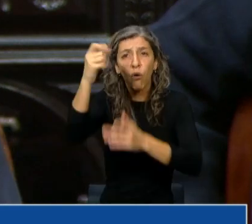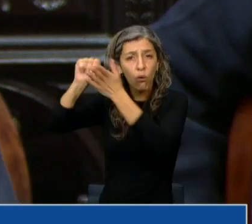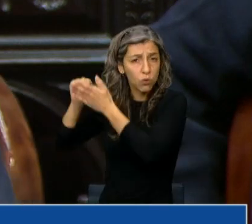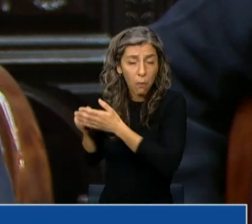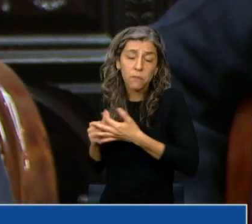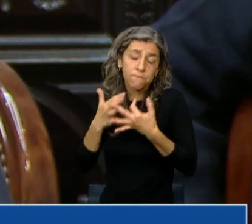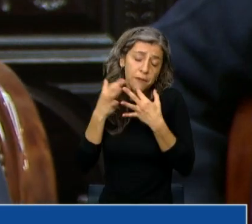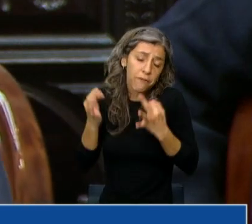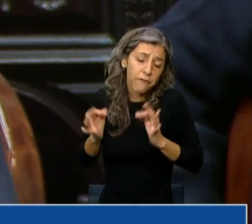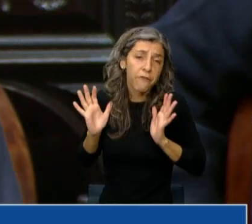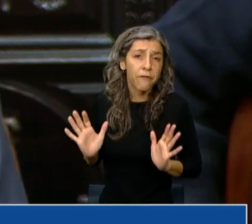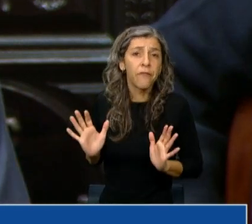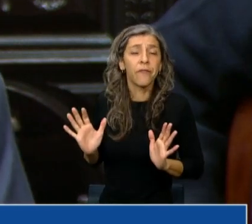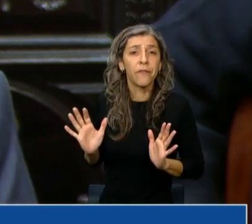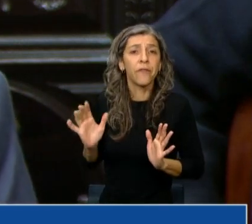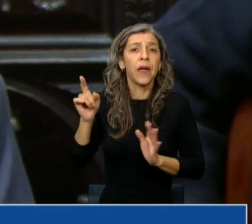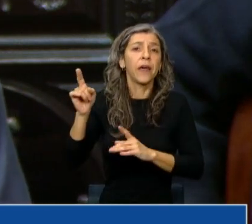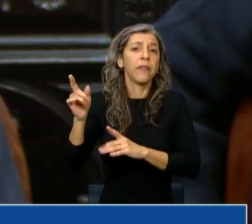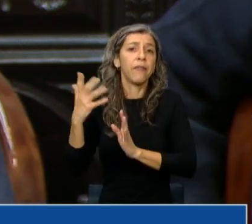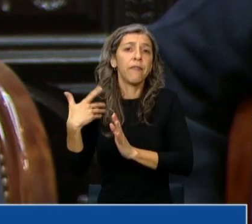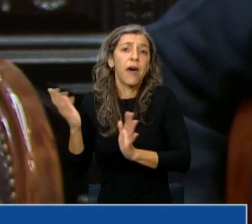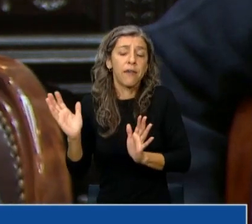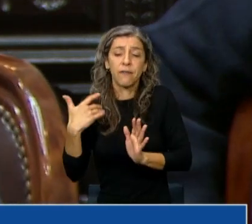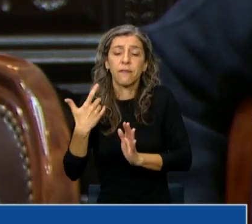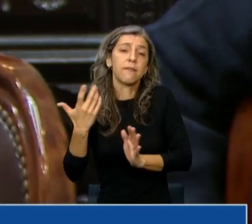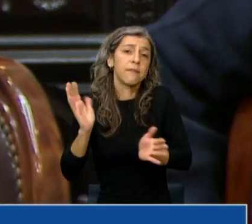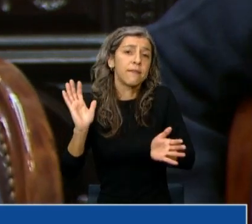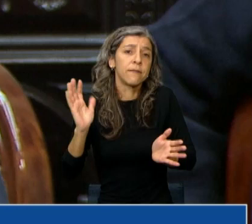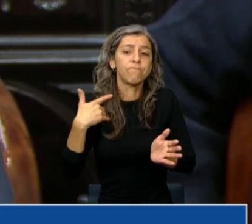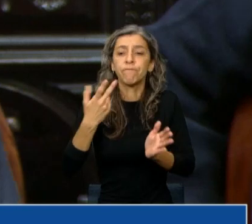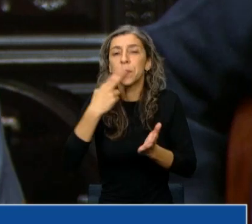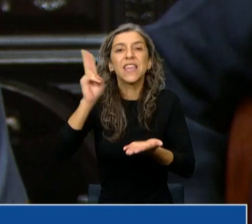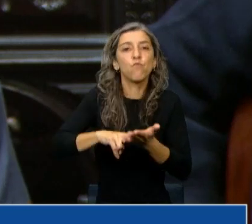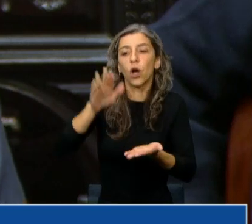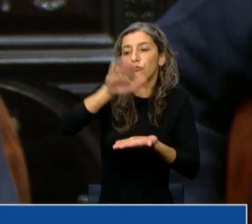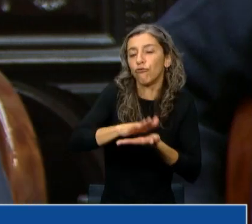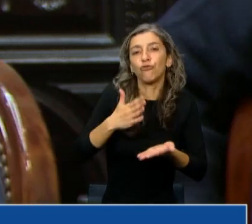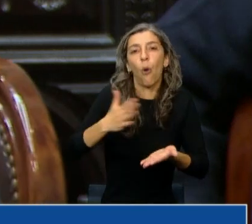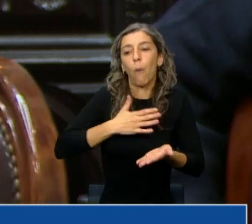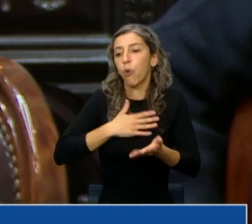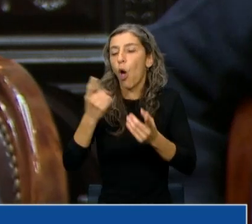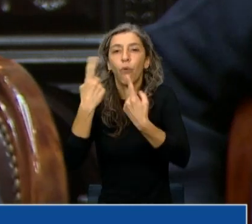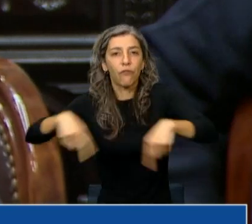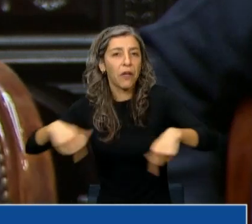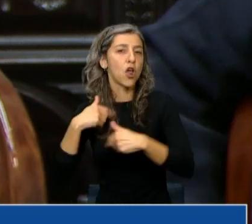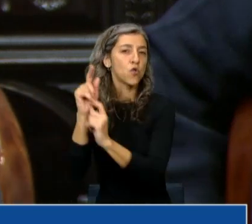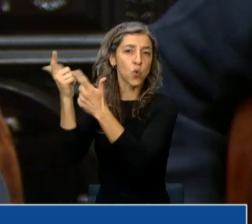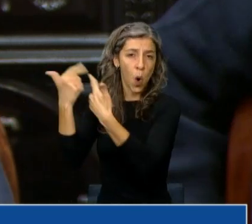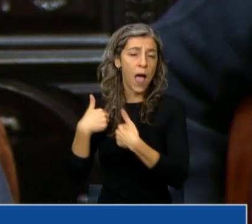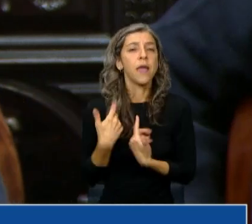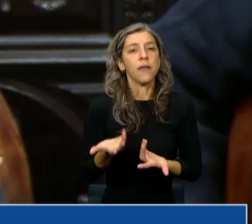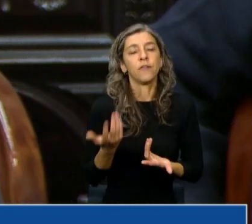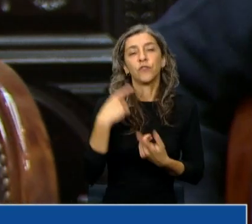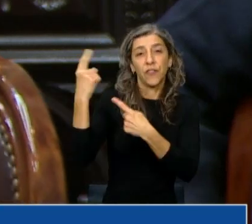cierto, no premian la acumulación de capital, por eso gravan a las grandes fortunas y a la renta. Pero el salario